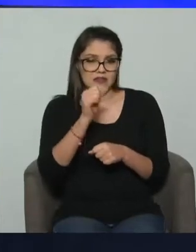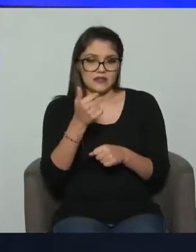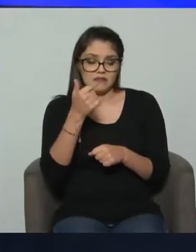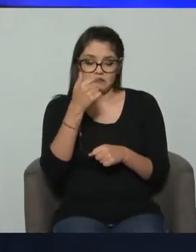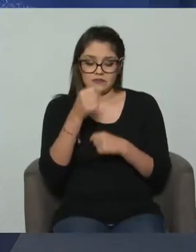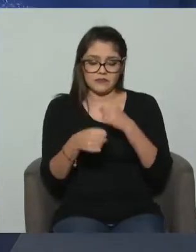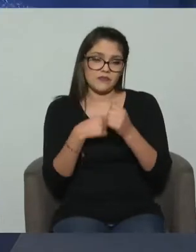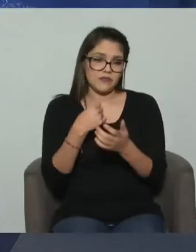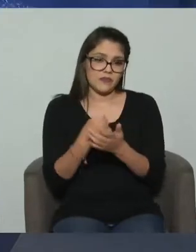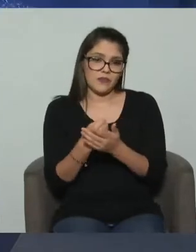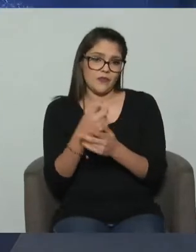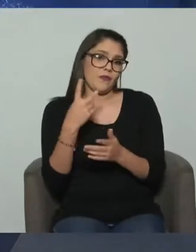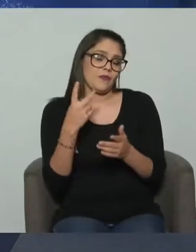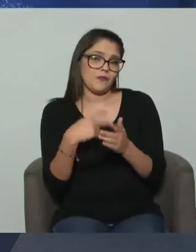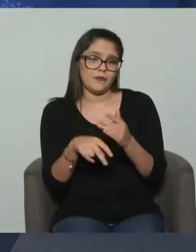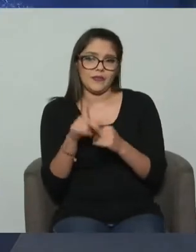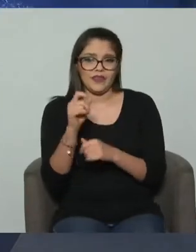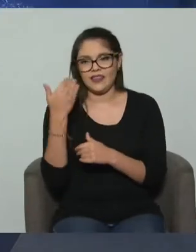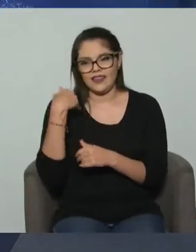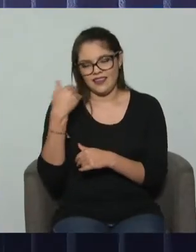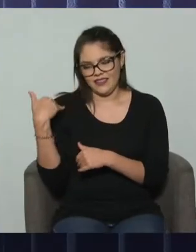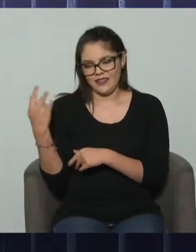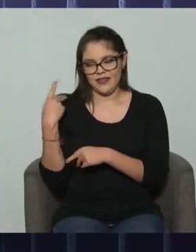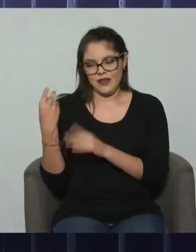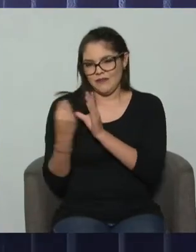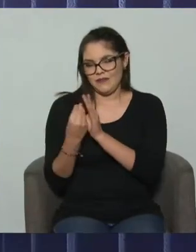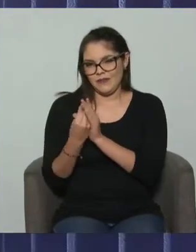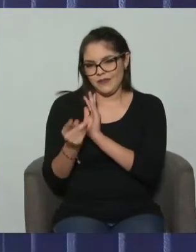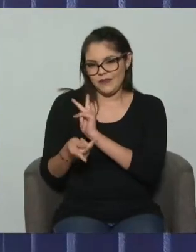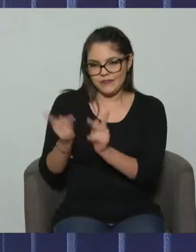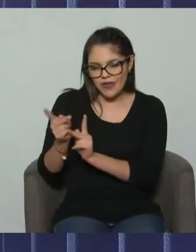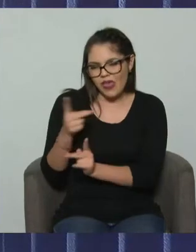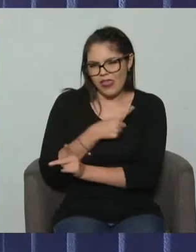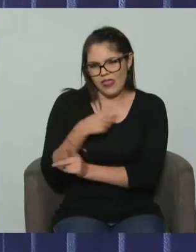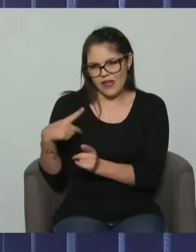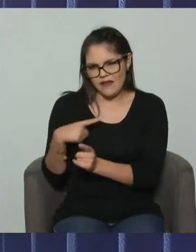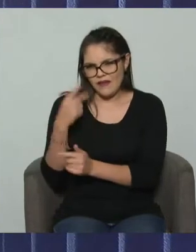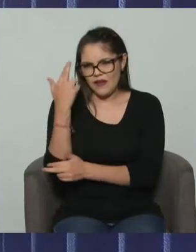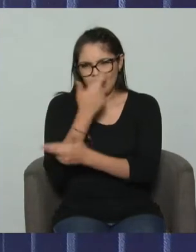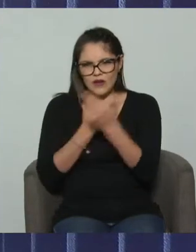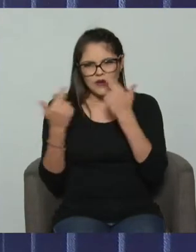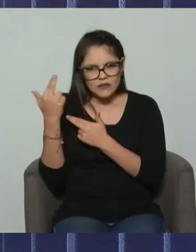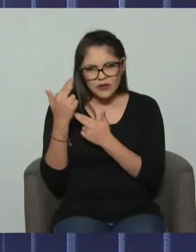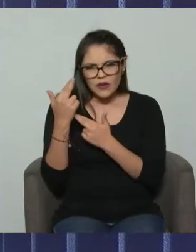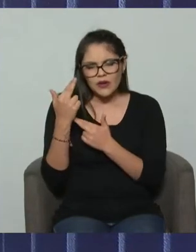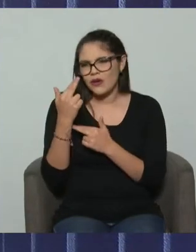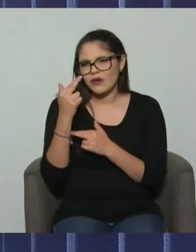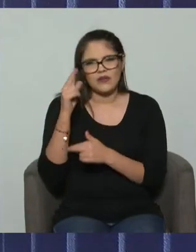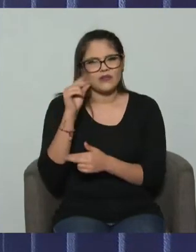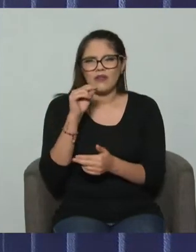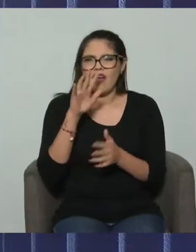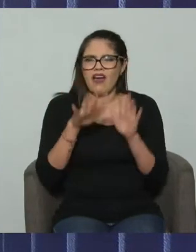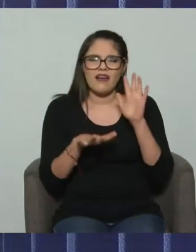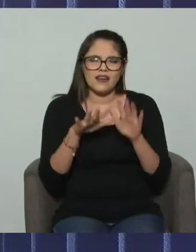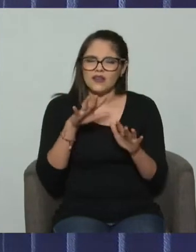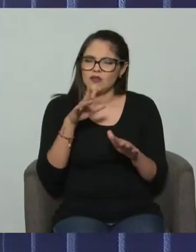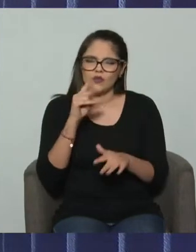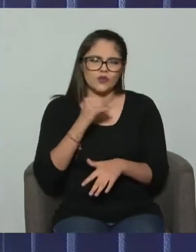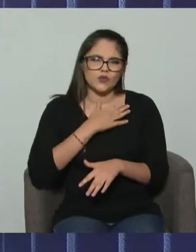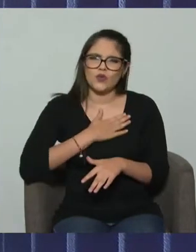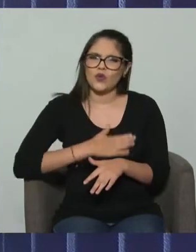radio, pones internet, te metes a todas las cosas que ya estamos interconectados, es violencia,